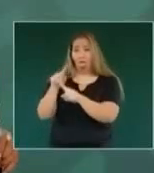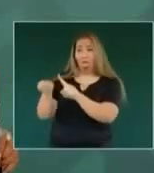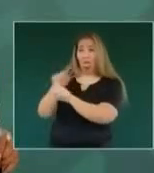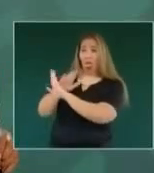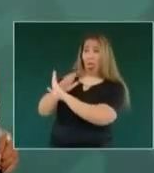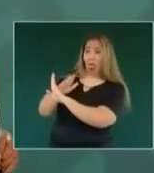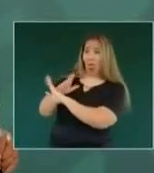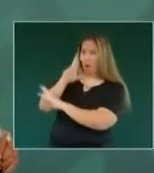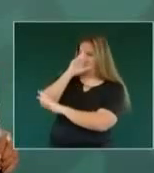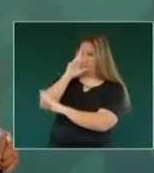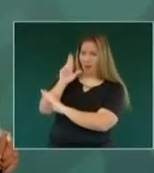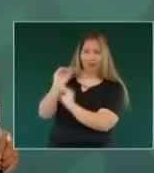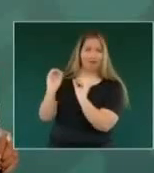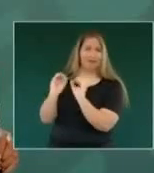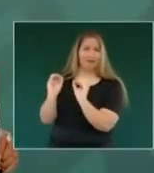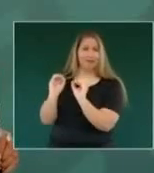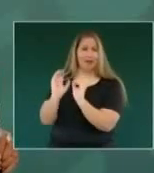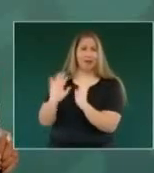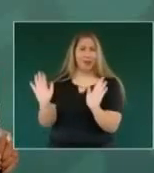de los muertos.